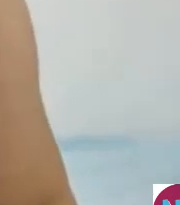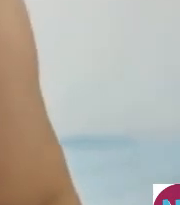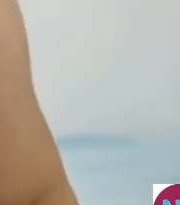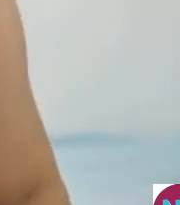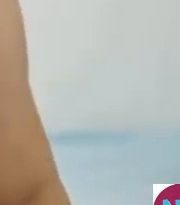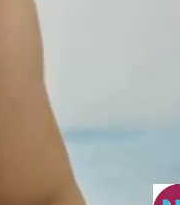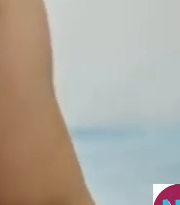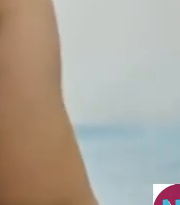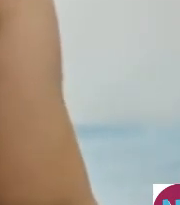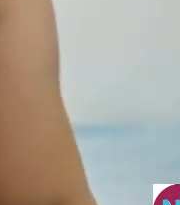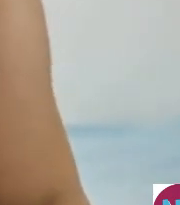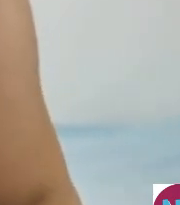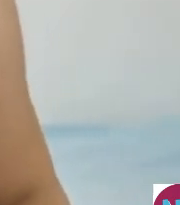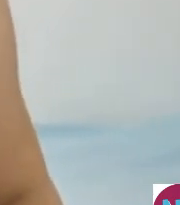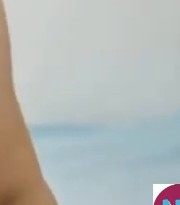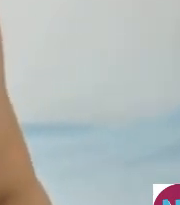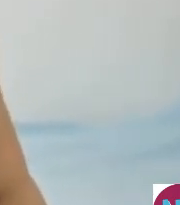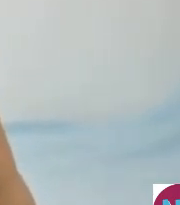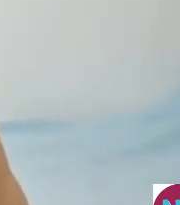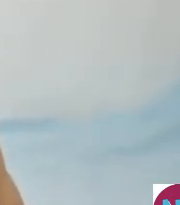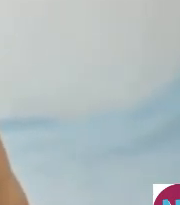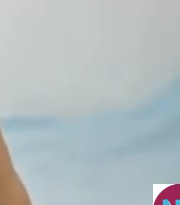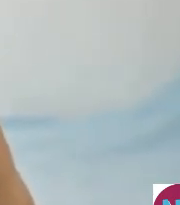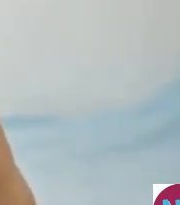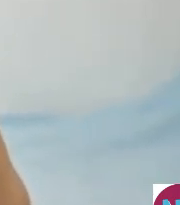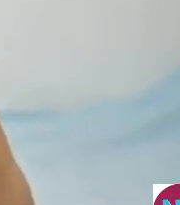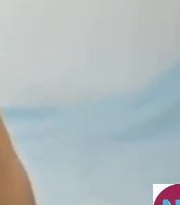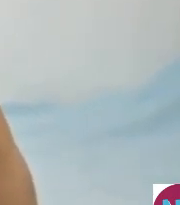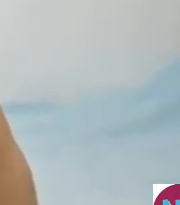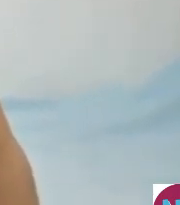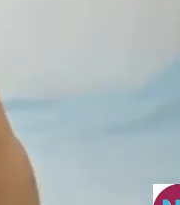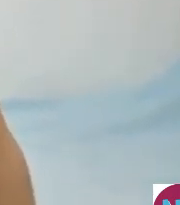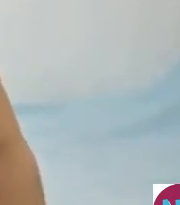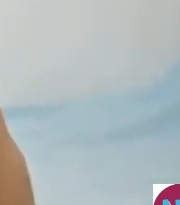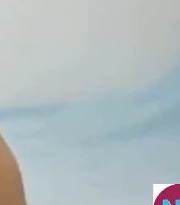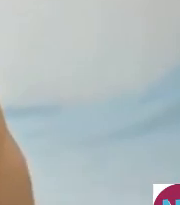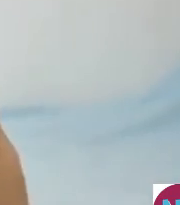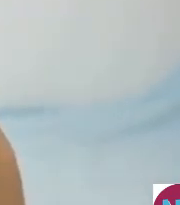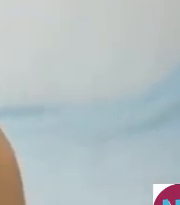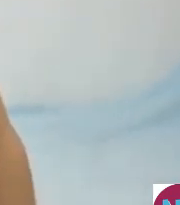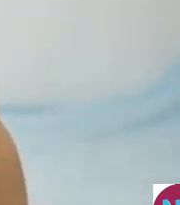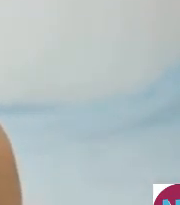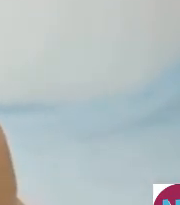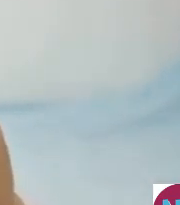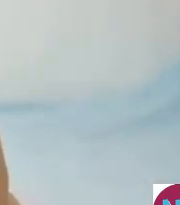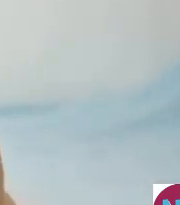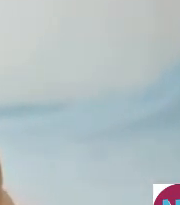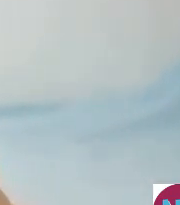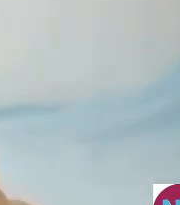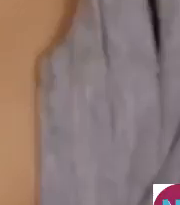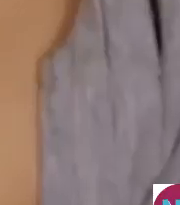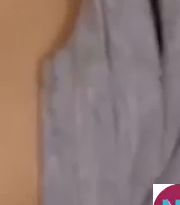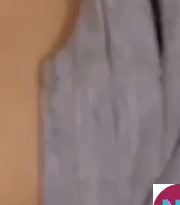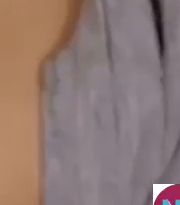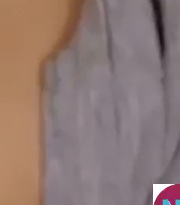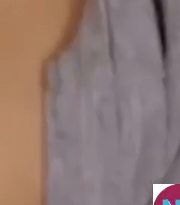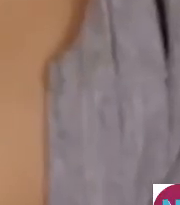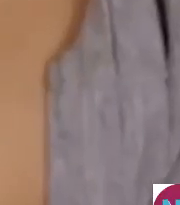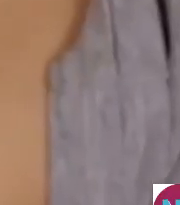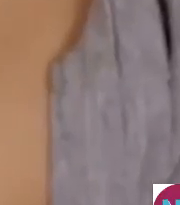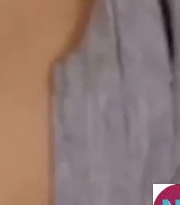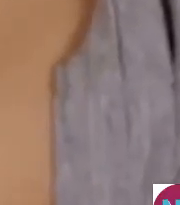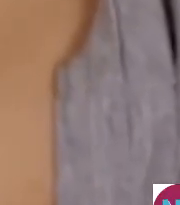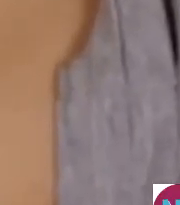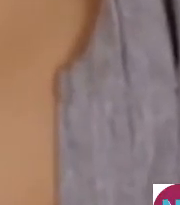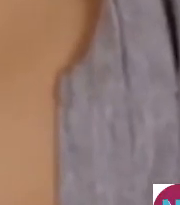El sarampión es una enfermedad febril con erupciones en la piel, altamente contagiosa, pero prevenible por vacunación. Se transmite